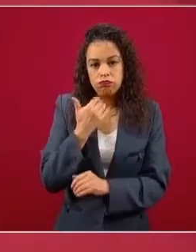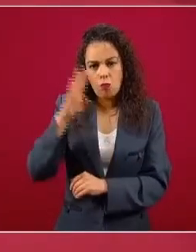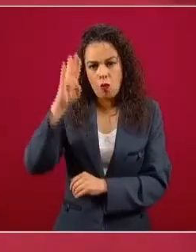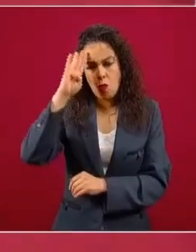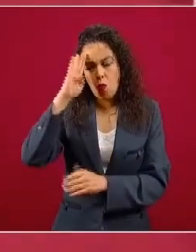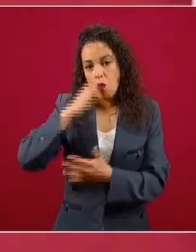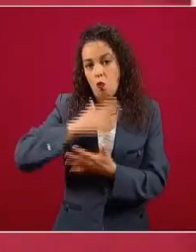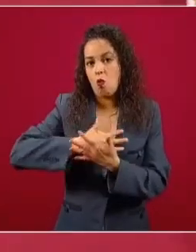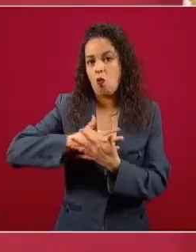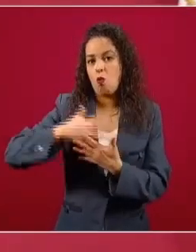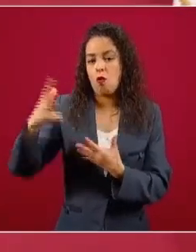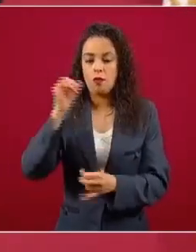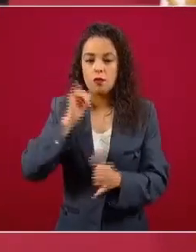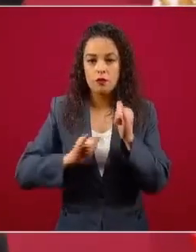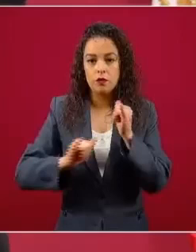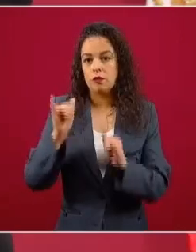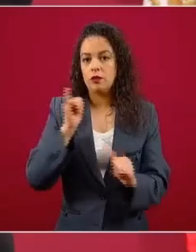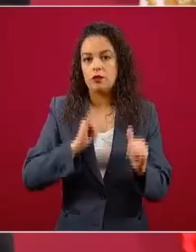Entonces,